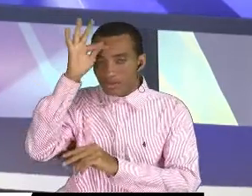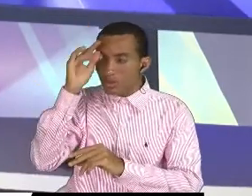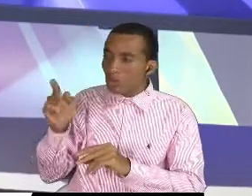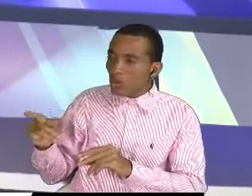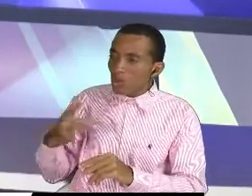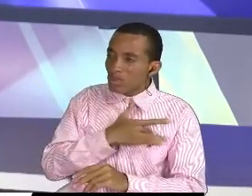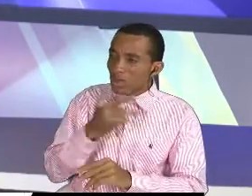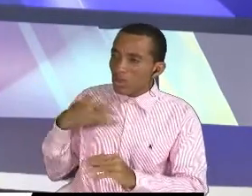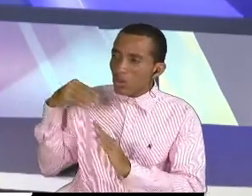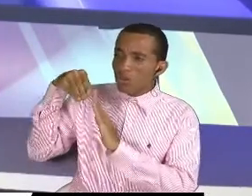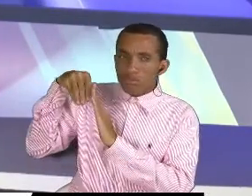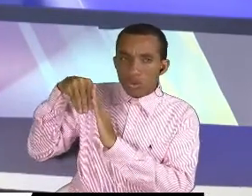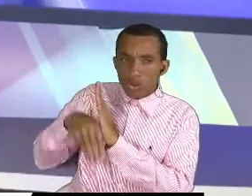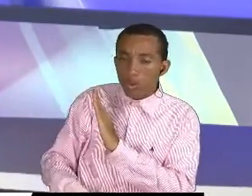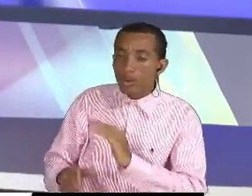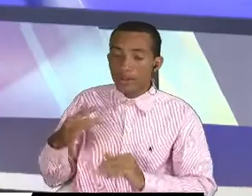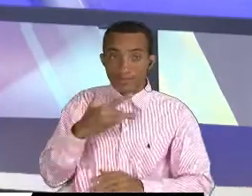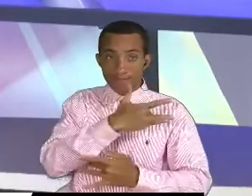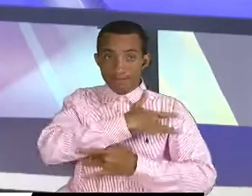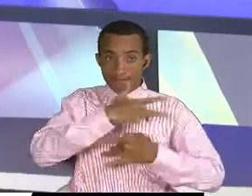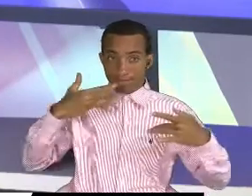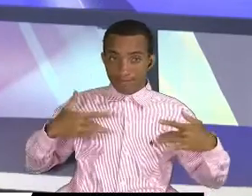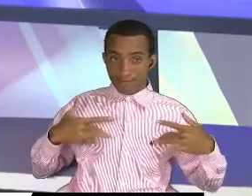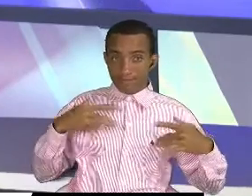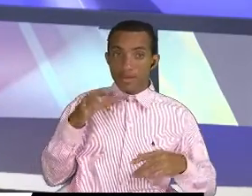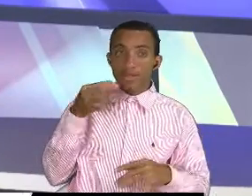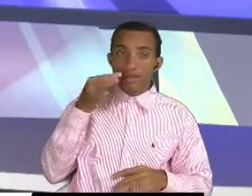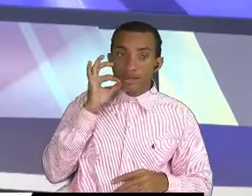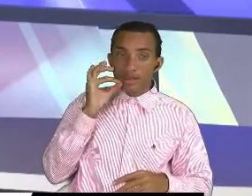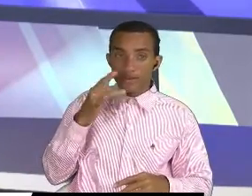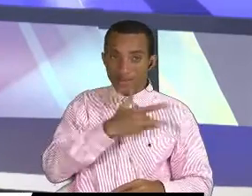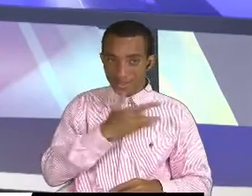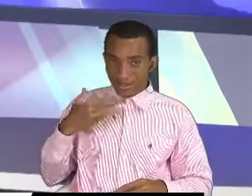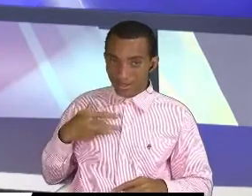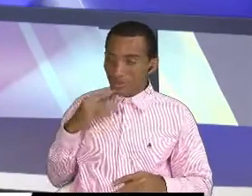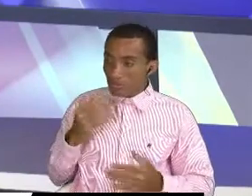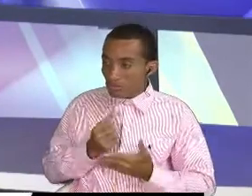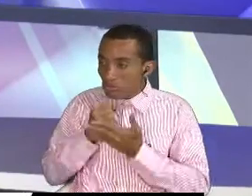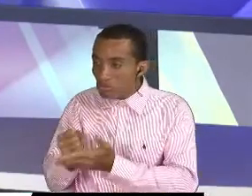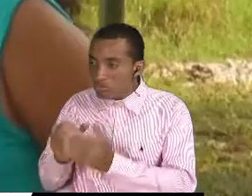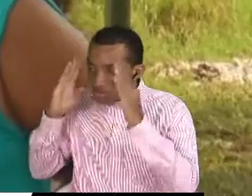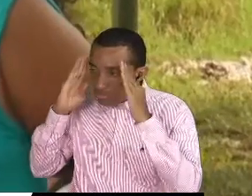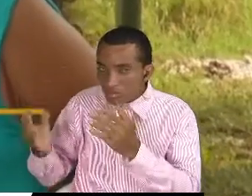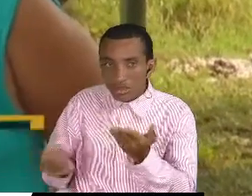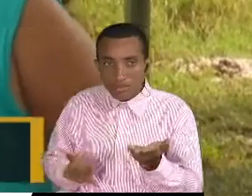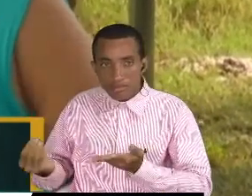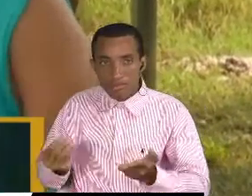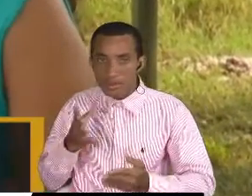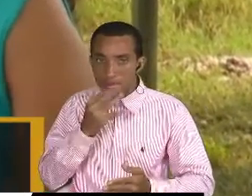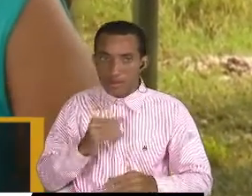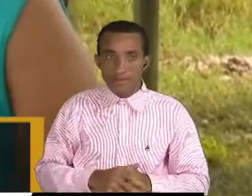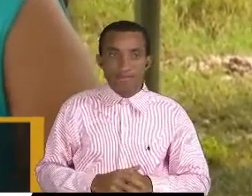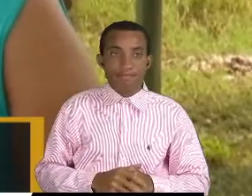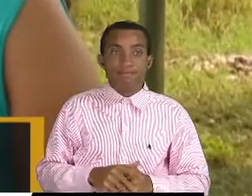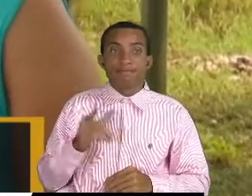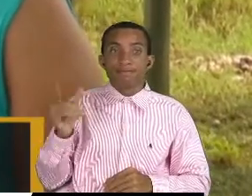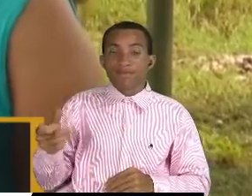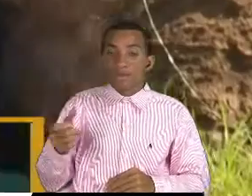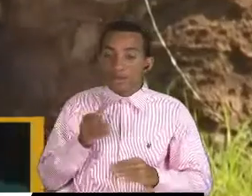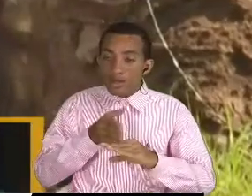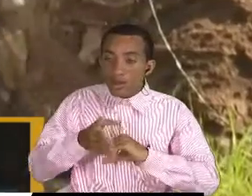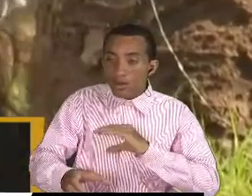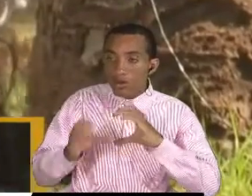ante la negativa de su EPS Café Salud de brindarle los servicios que requiere. Lucelian Rodríguez es una comunicadora social que busca